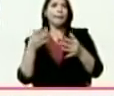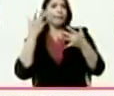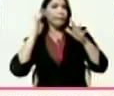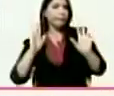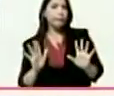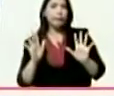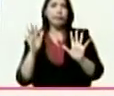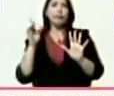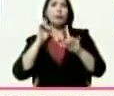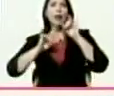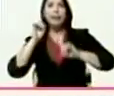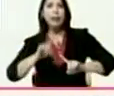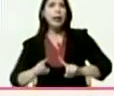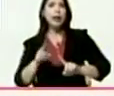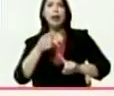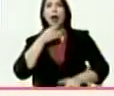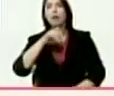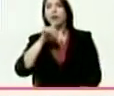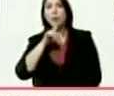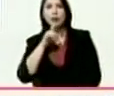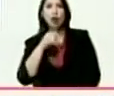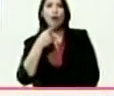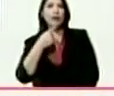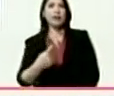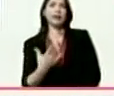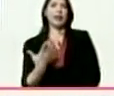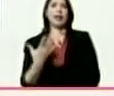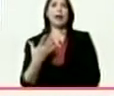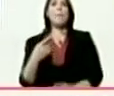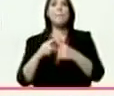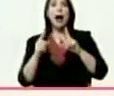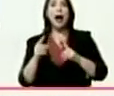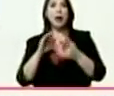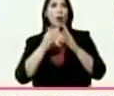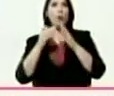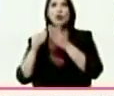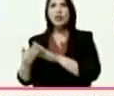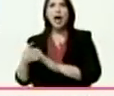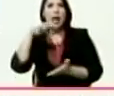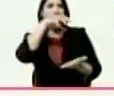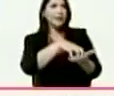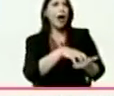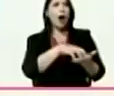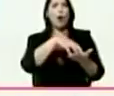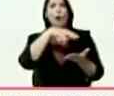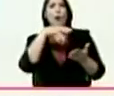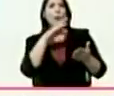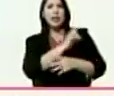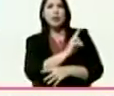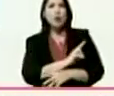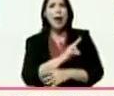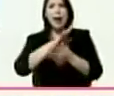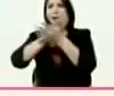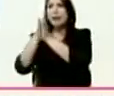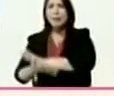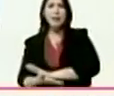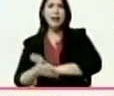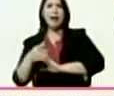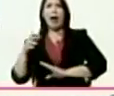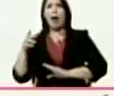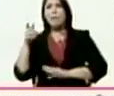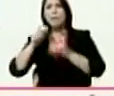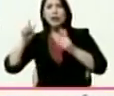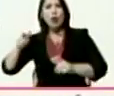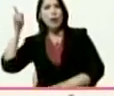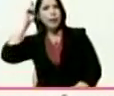Venezuela extermina, el Estado venezolano extermina comunidades indígenas. Nosotros demostramos que era mentira, y las personas, ya hemos visto, hay